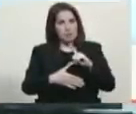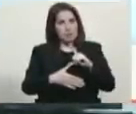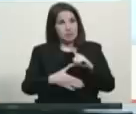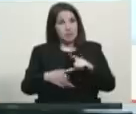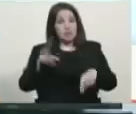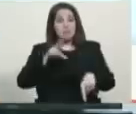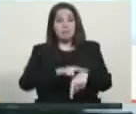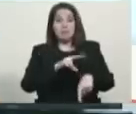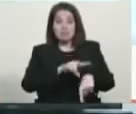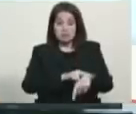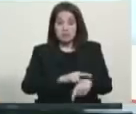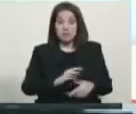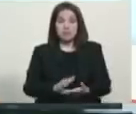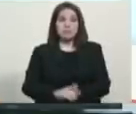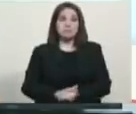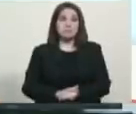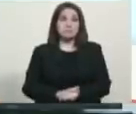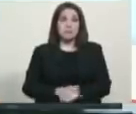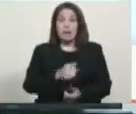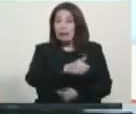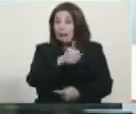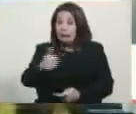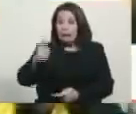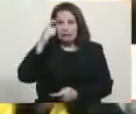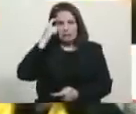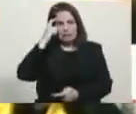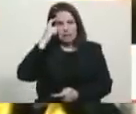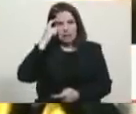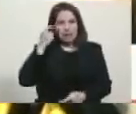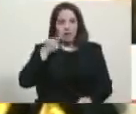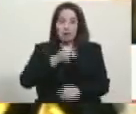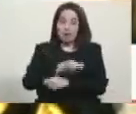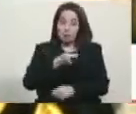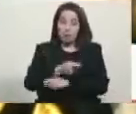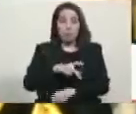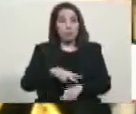Allende. Cada día que graduemos un médico,